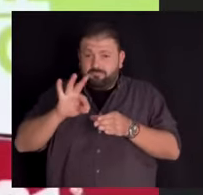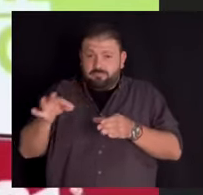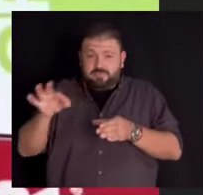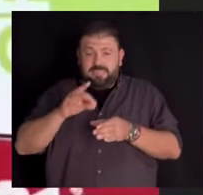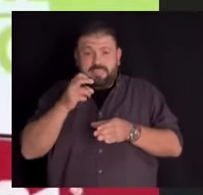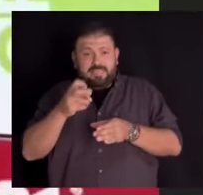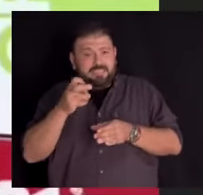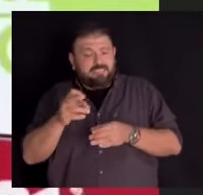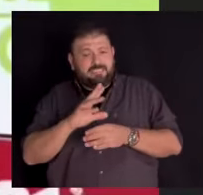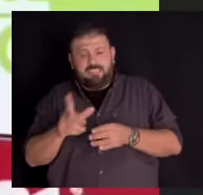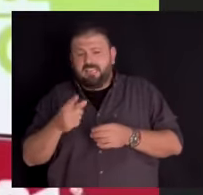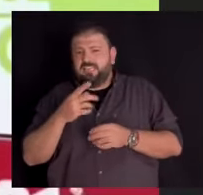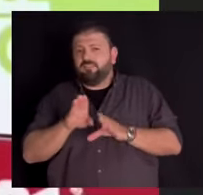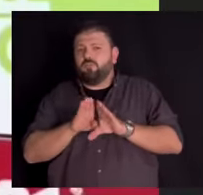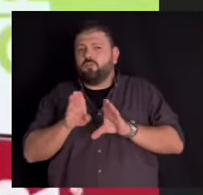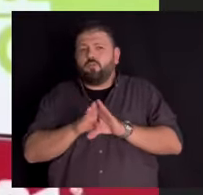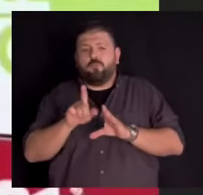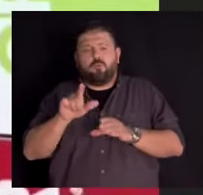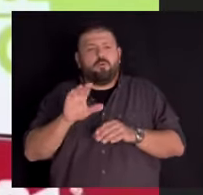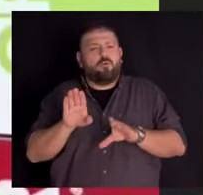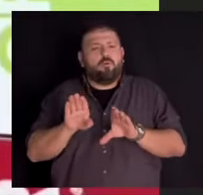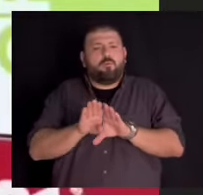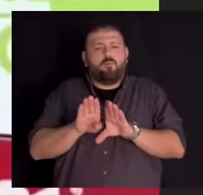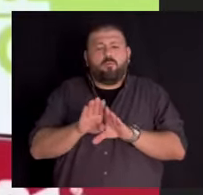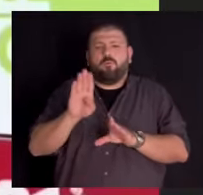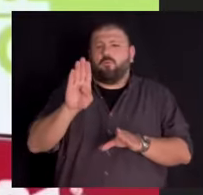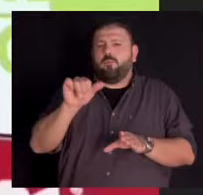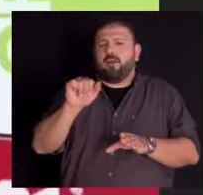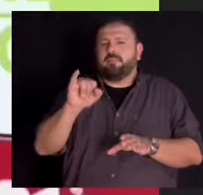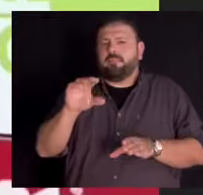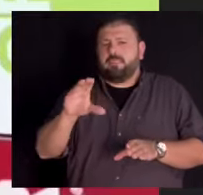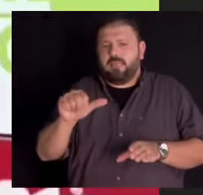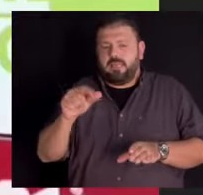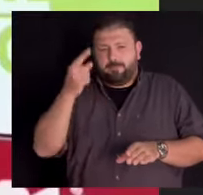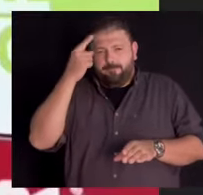sería como la básica para el sistema nervioso.